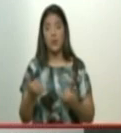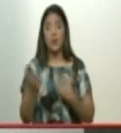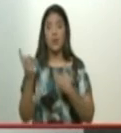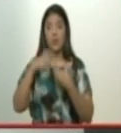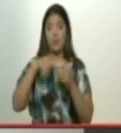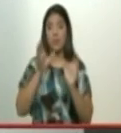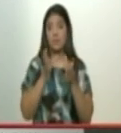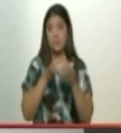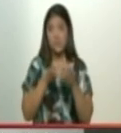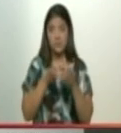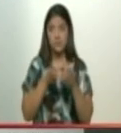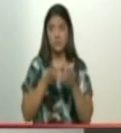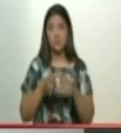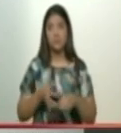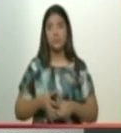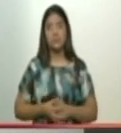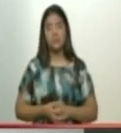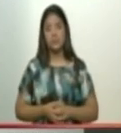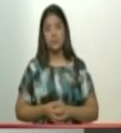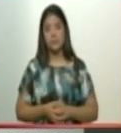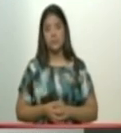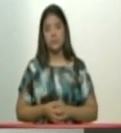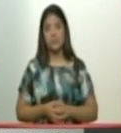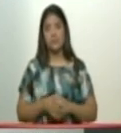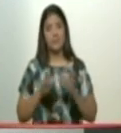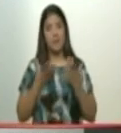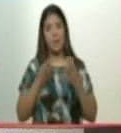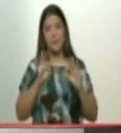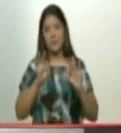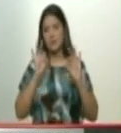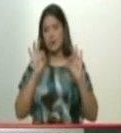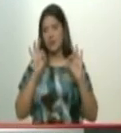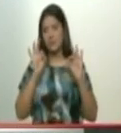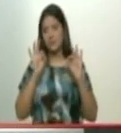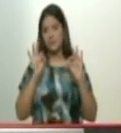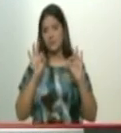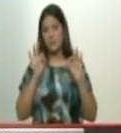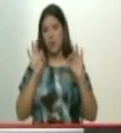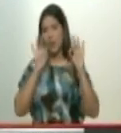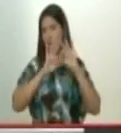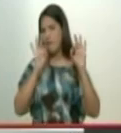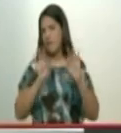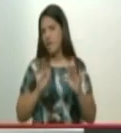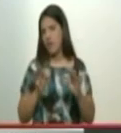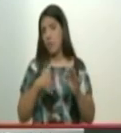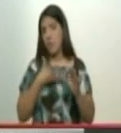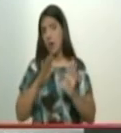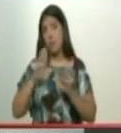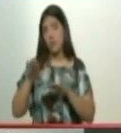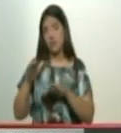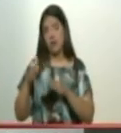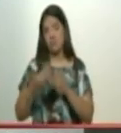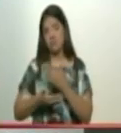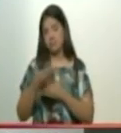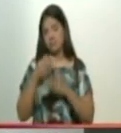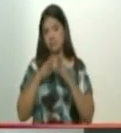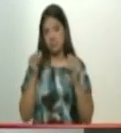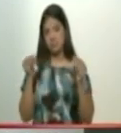o parte de una especial forma de apoyarse